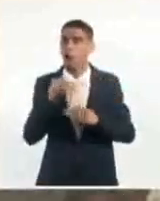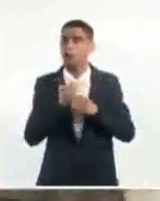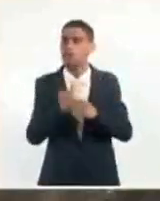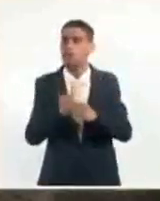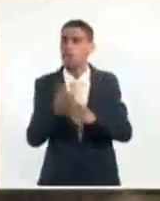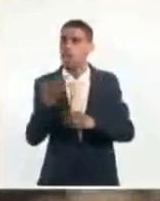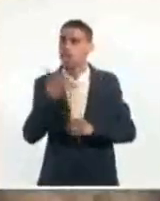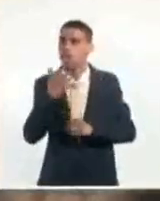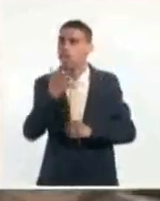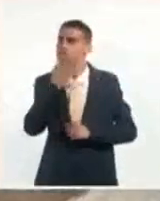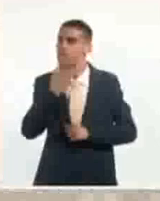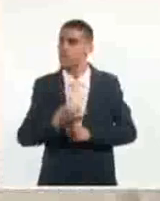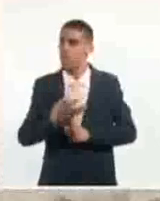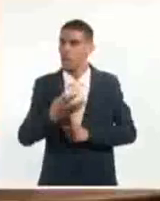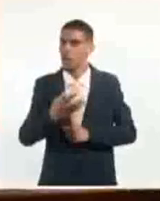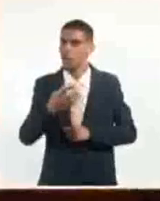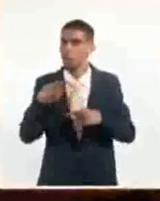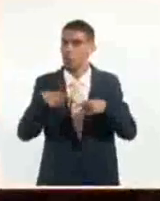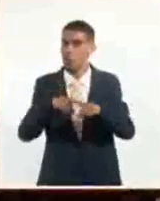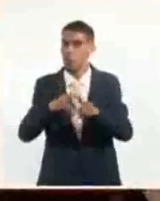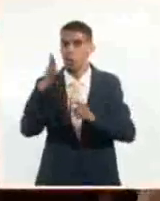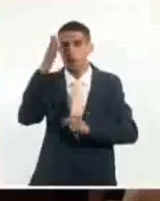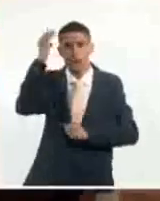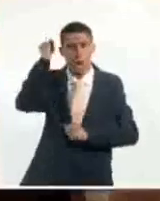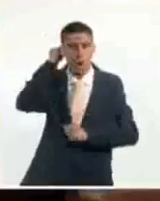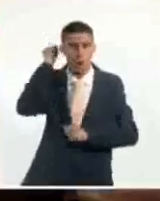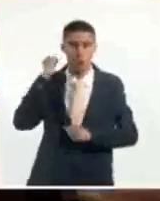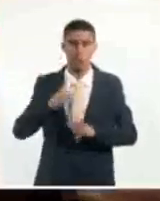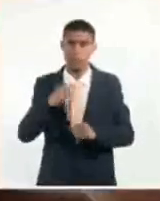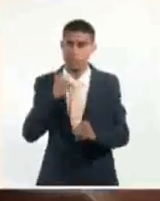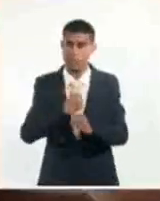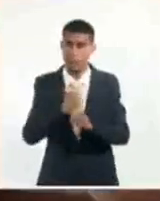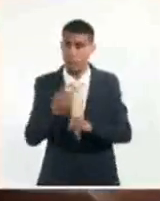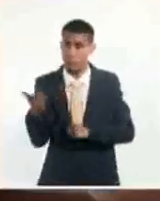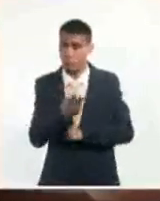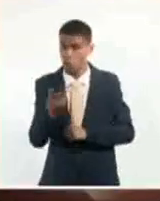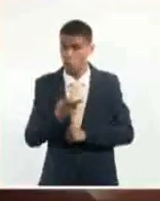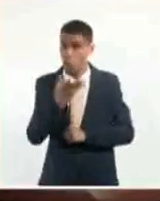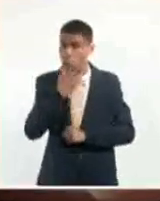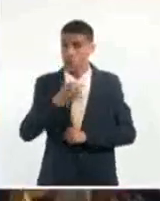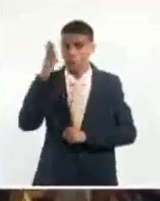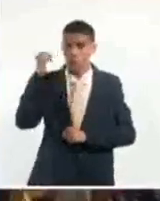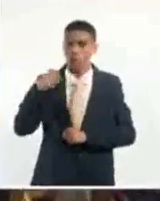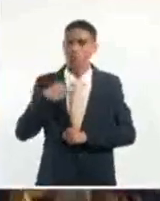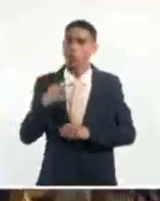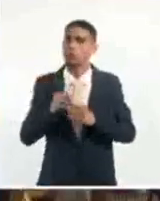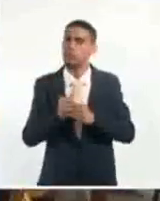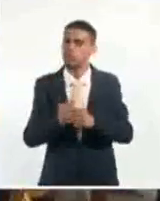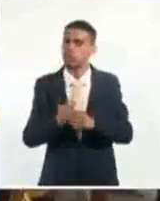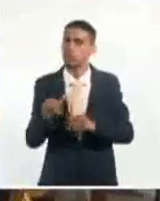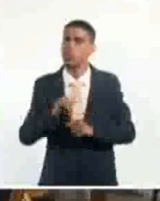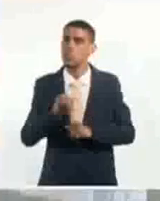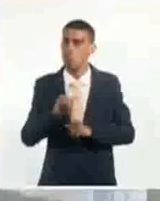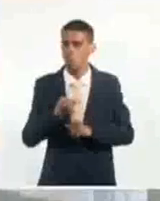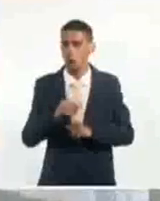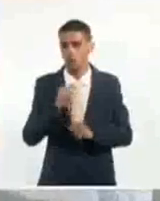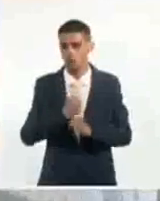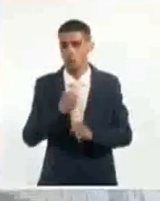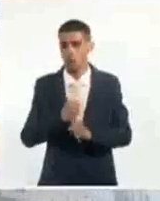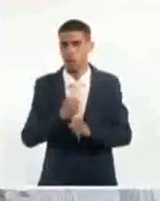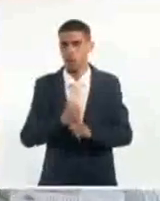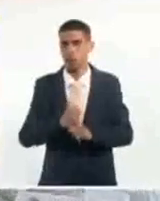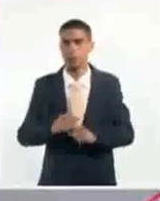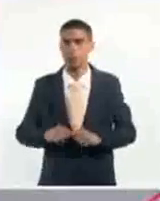Raúl y que solo el trabajo intenso, abnegado y eficiente de cada día daría paso a nuevas victorias de la patria y